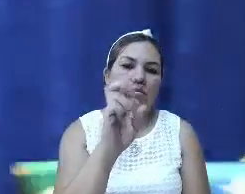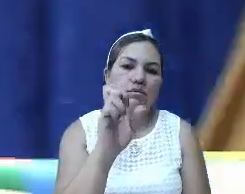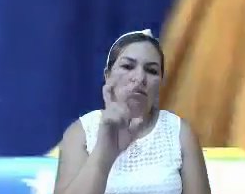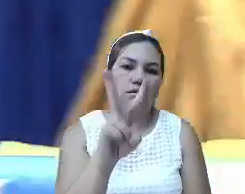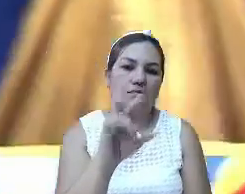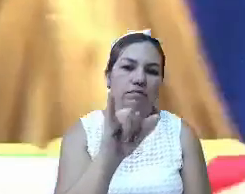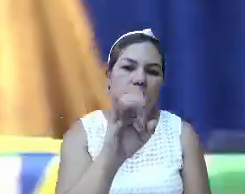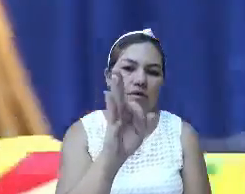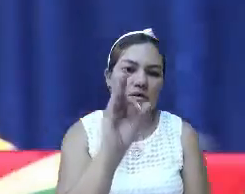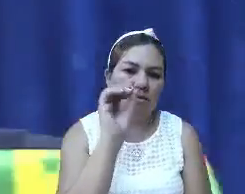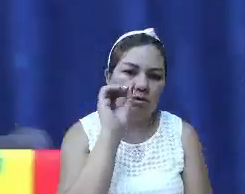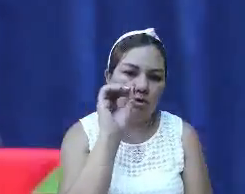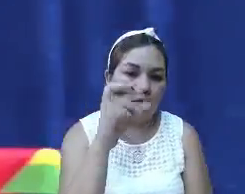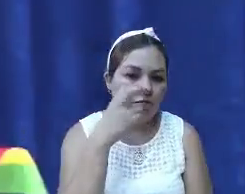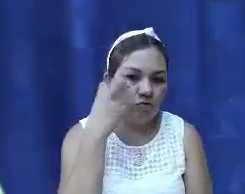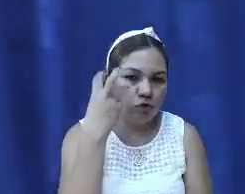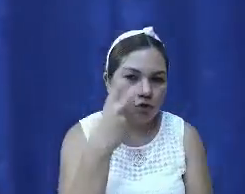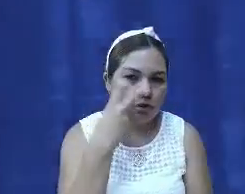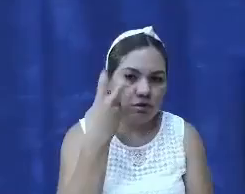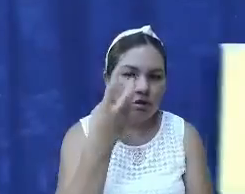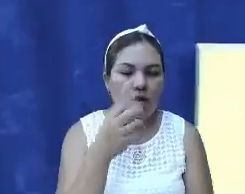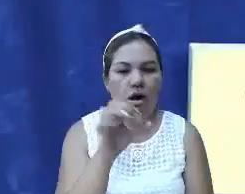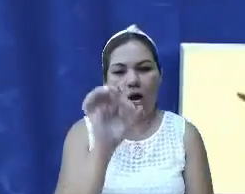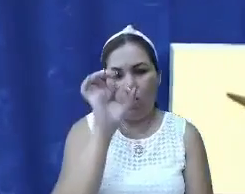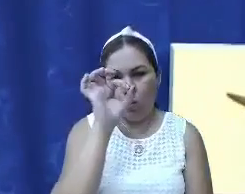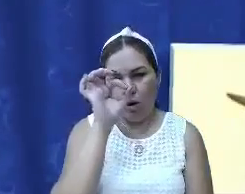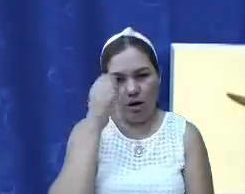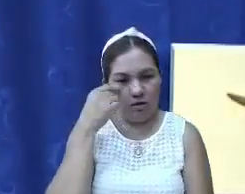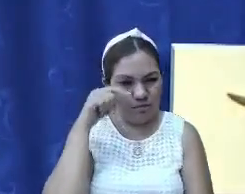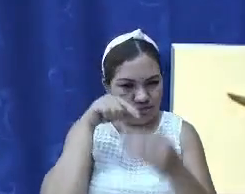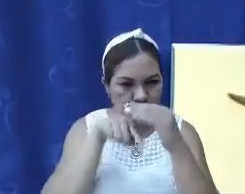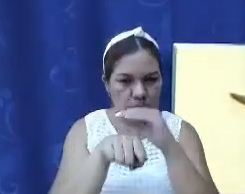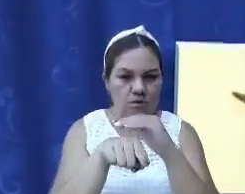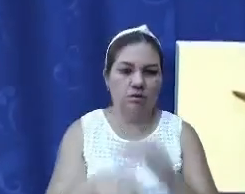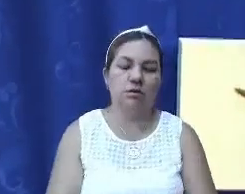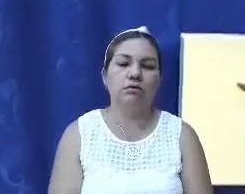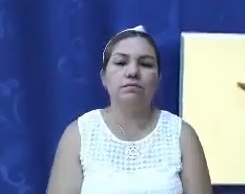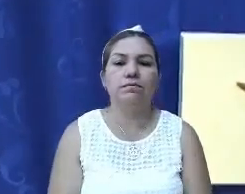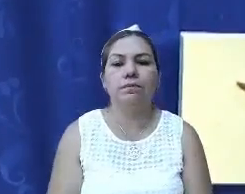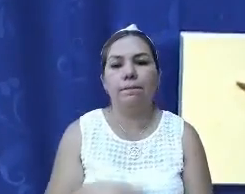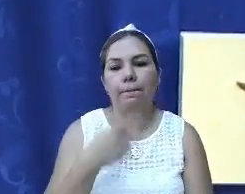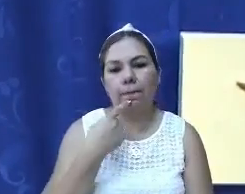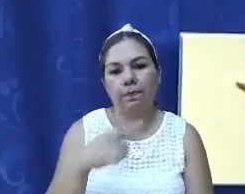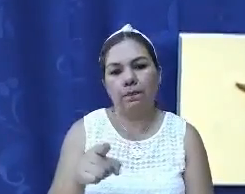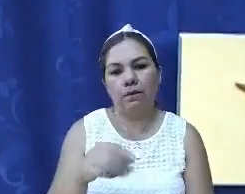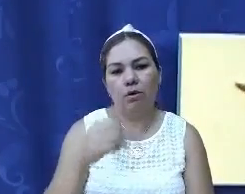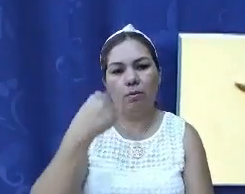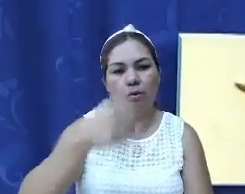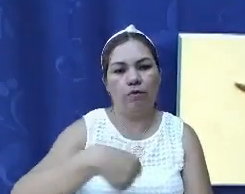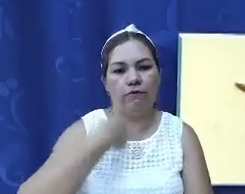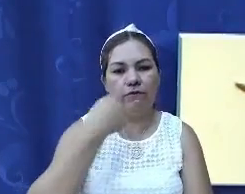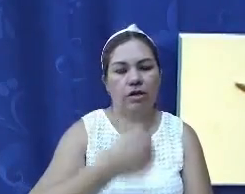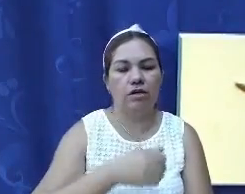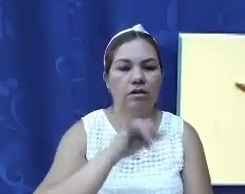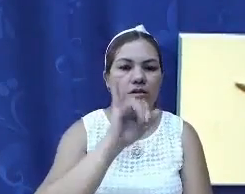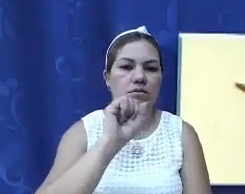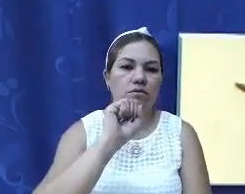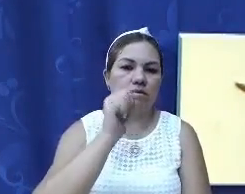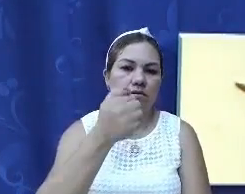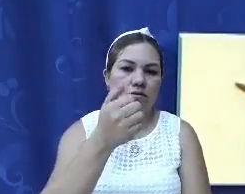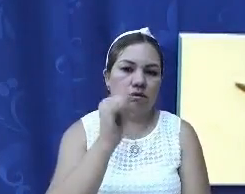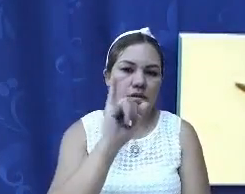Él va a buscar los agujeritos por donde meterse. ¿Y qué dijo acá el profeta Isaías? Dijo: